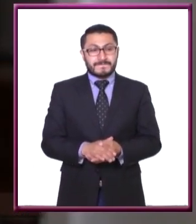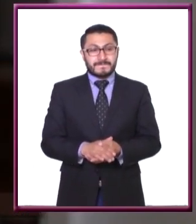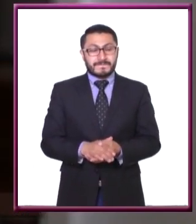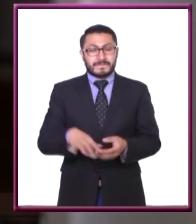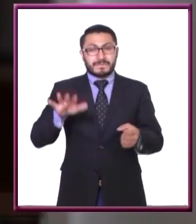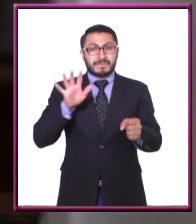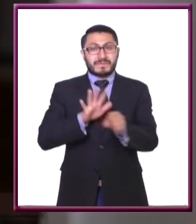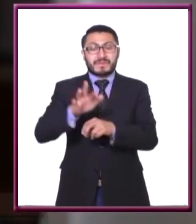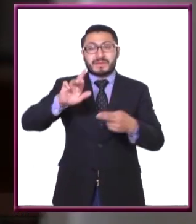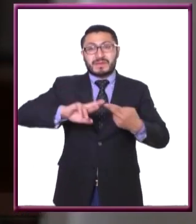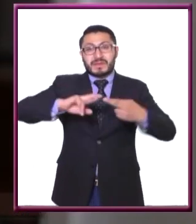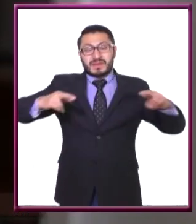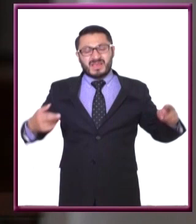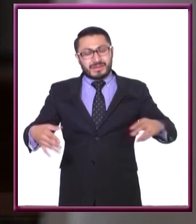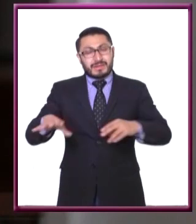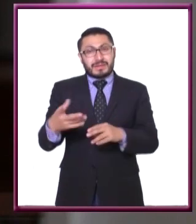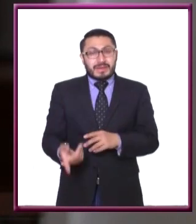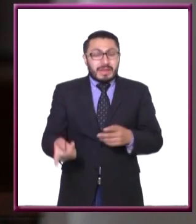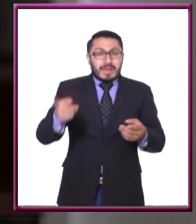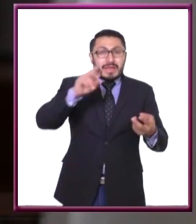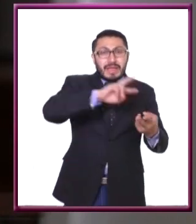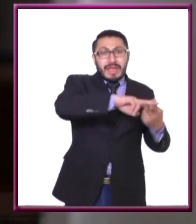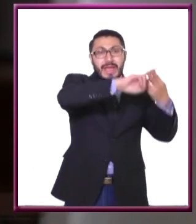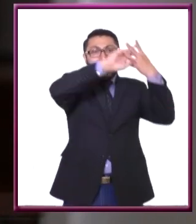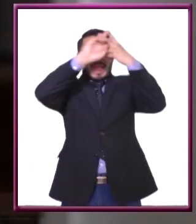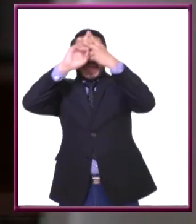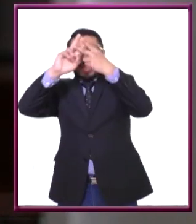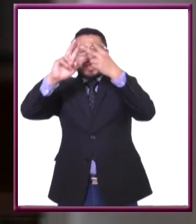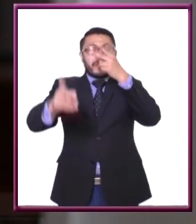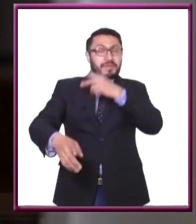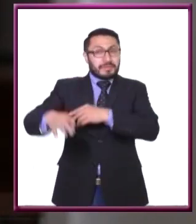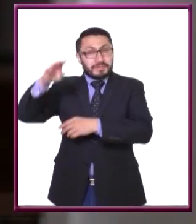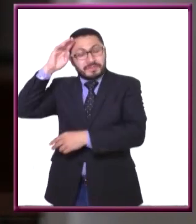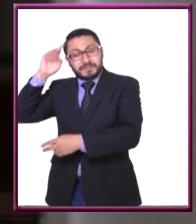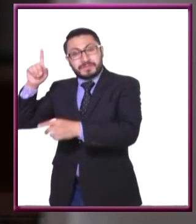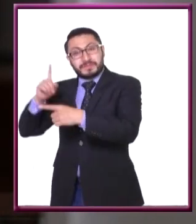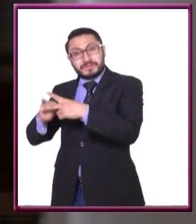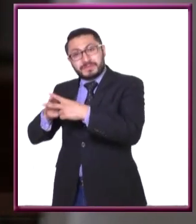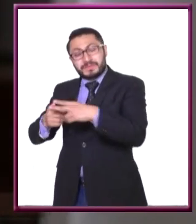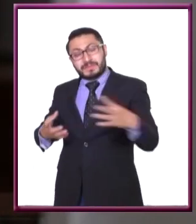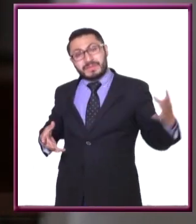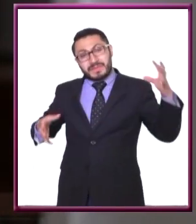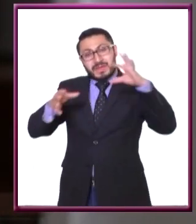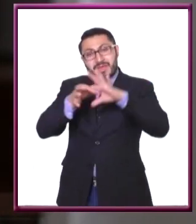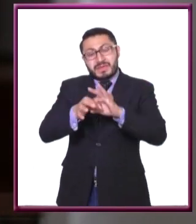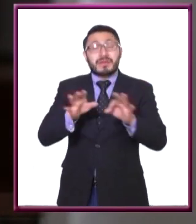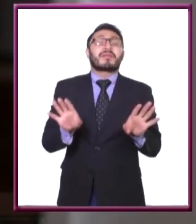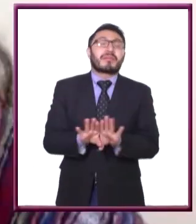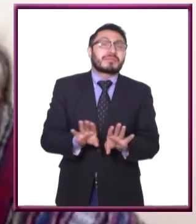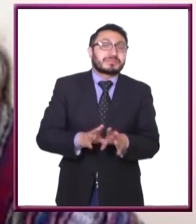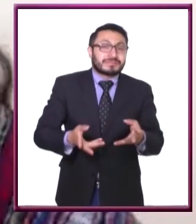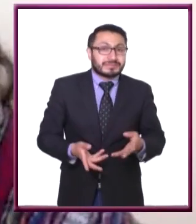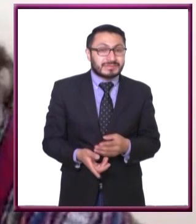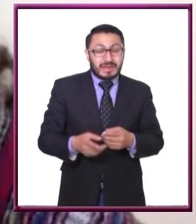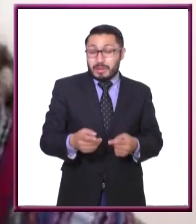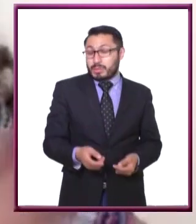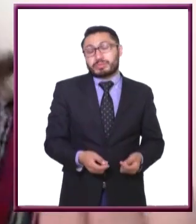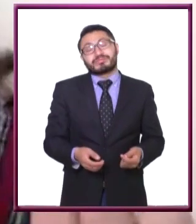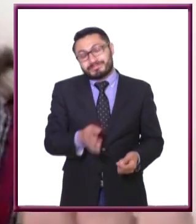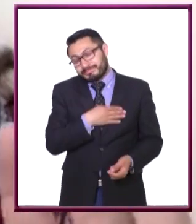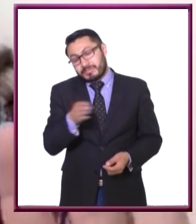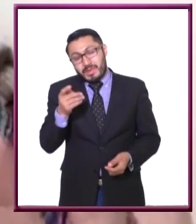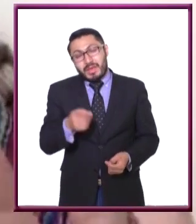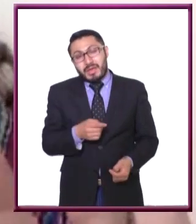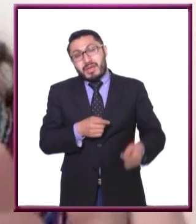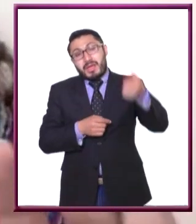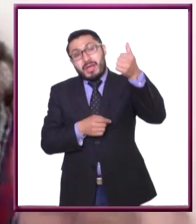¿Qué relación nos podría decir que existe entre la astronomía y el pensamiento matemático? Bueno, la primera relación